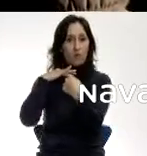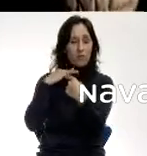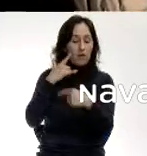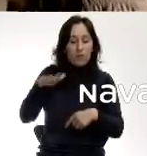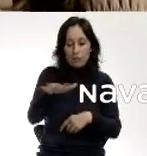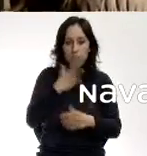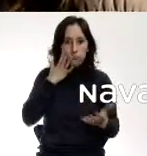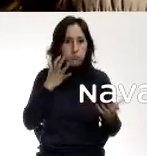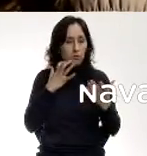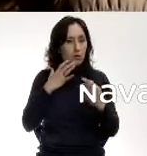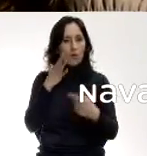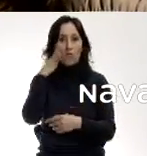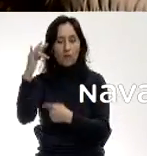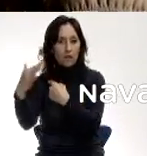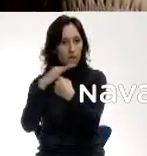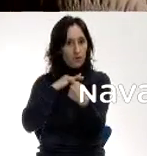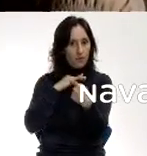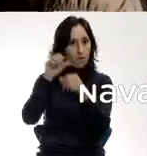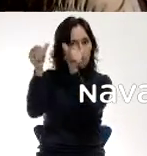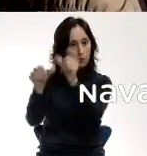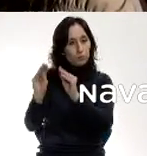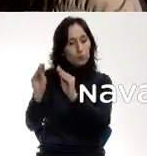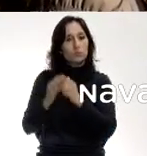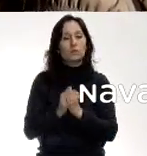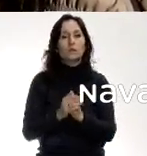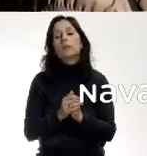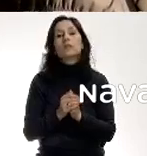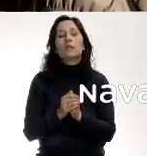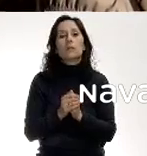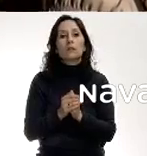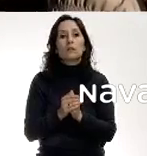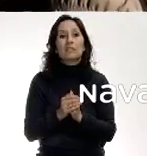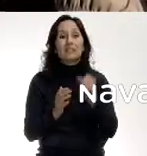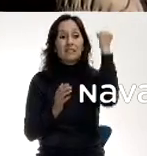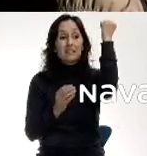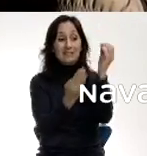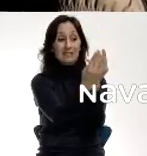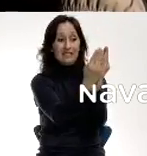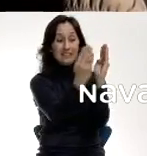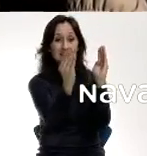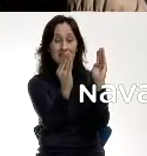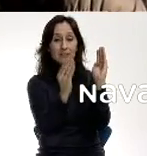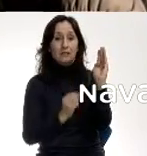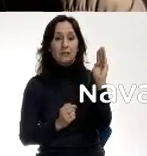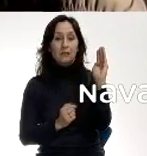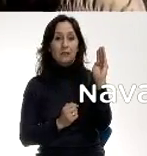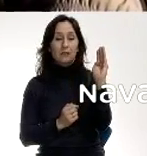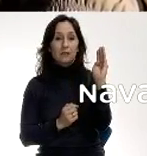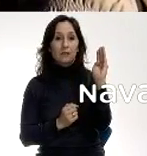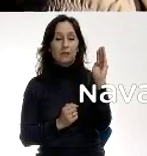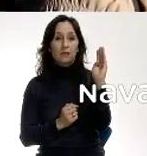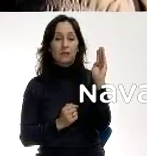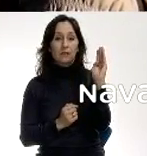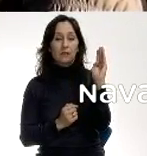los lados. Se supone que los enemigos, si atacaban y rebasaban la línea, pues no se podrían hacer